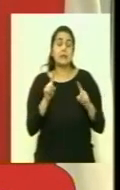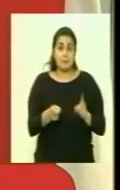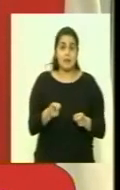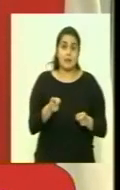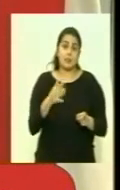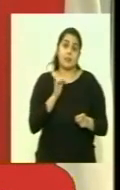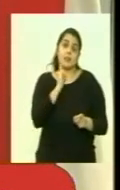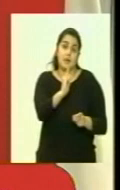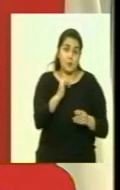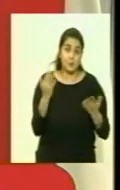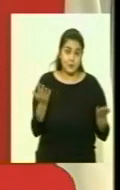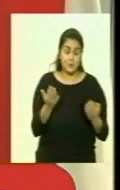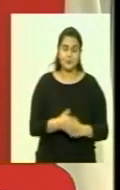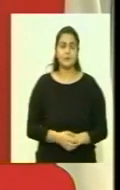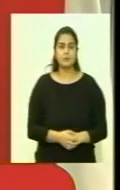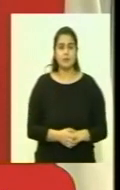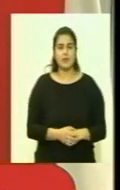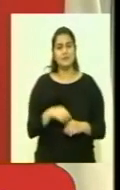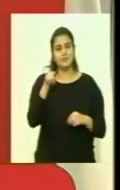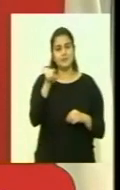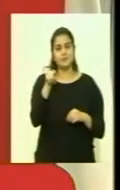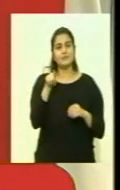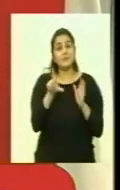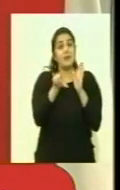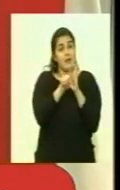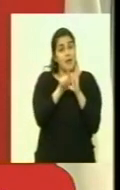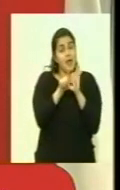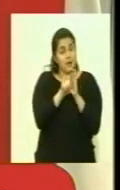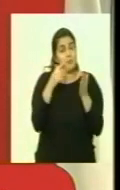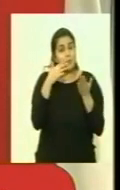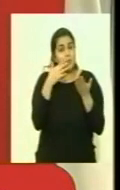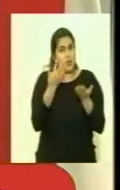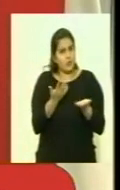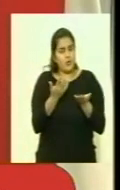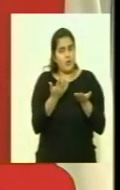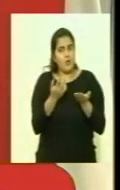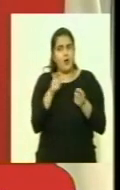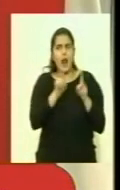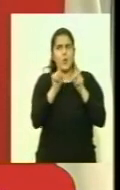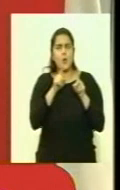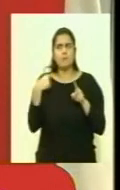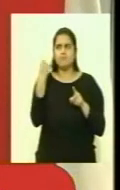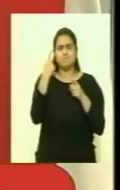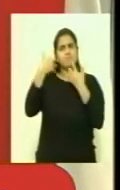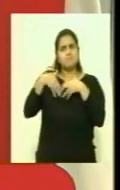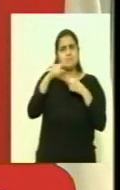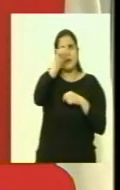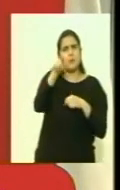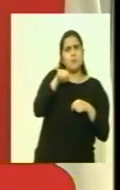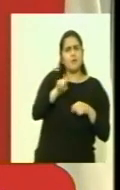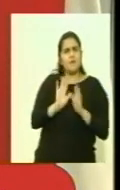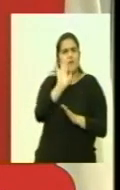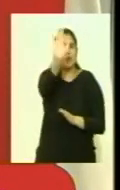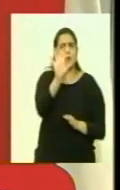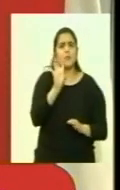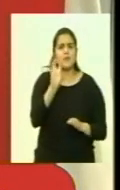decir que la aplicación de esta ley nos abre varios interrogantes para el futuro de nuestra provincia,